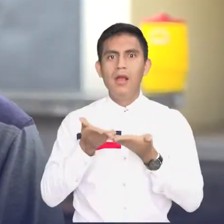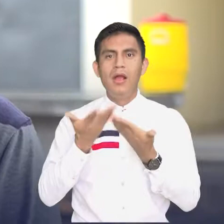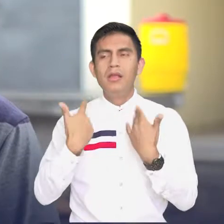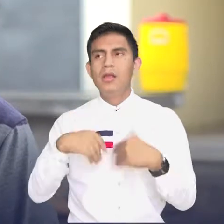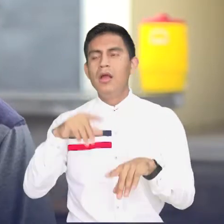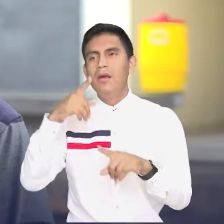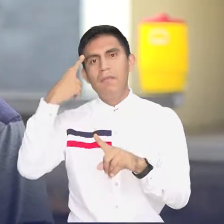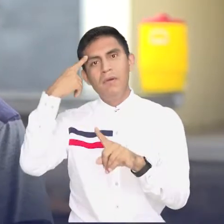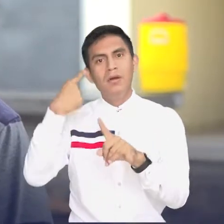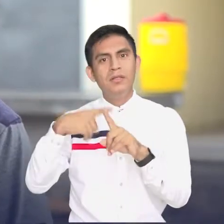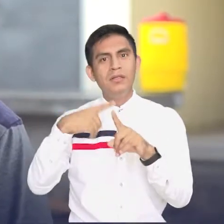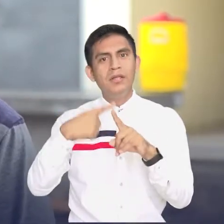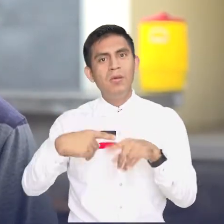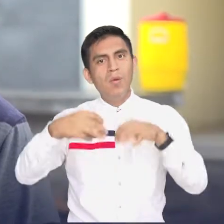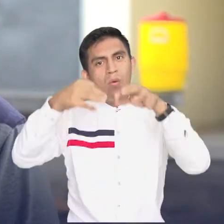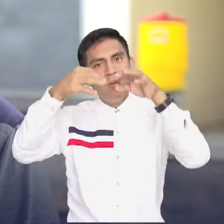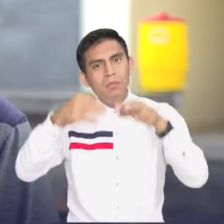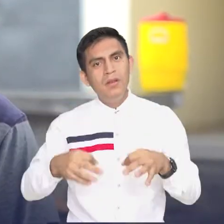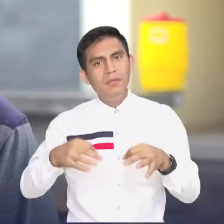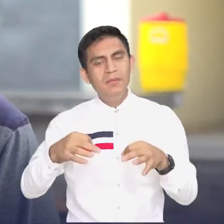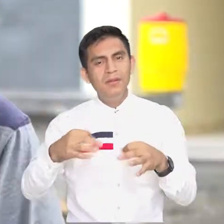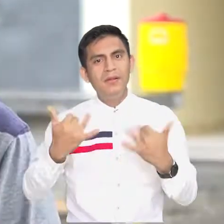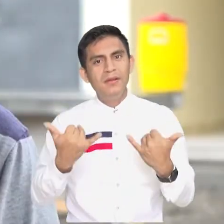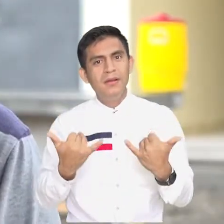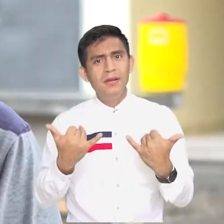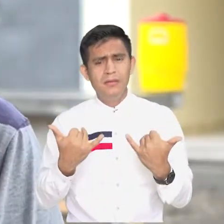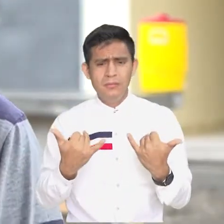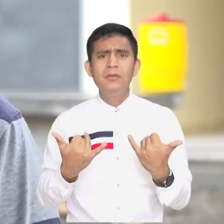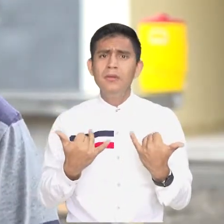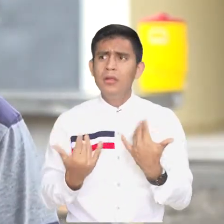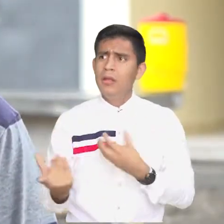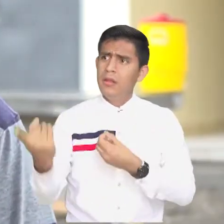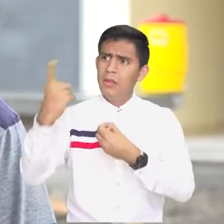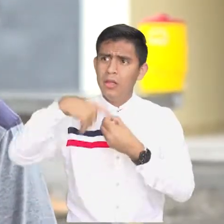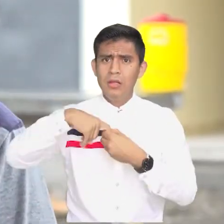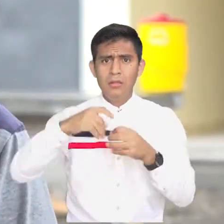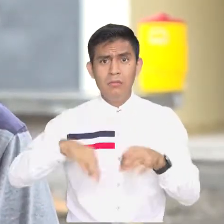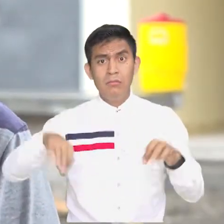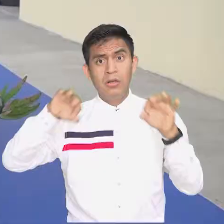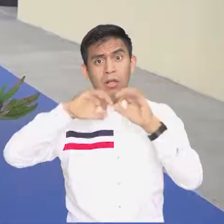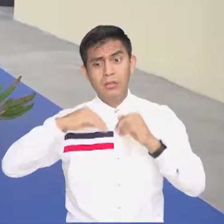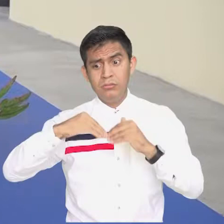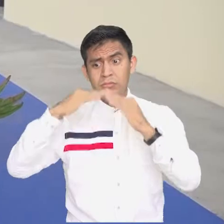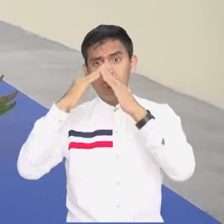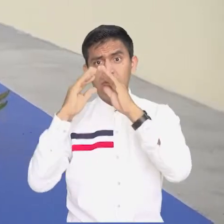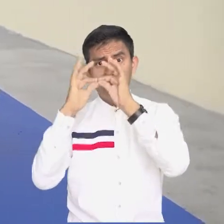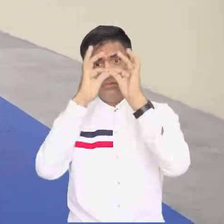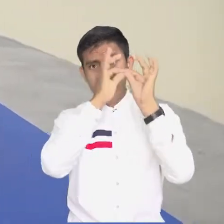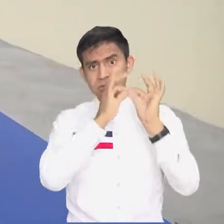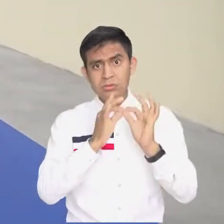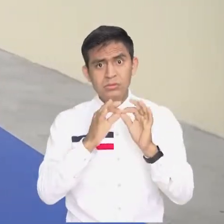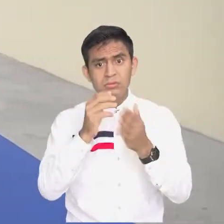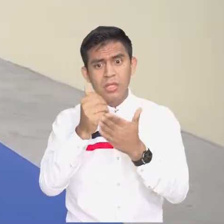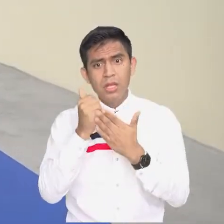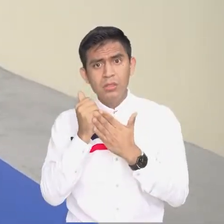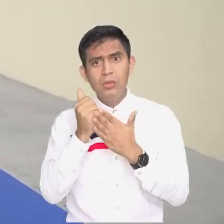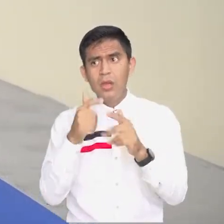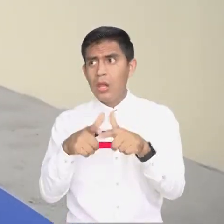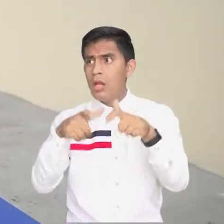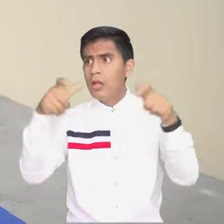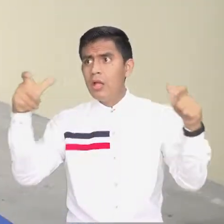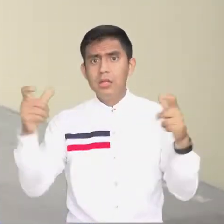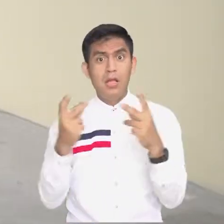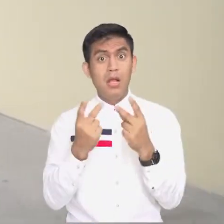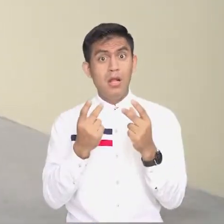poder nosotros acoplarnos y dar cumplimiento con eso, ¿no? Y es parte también importante la infraestructura para poder cumplir